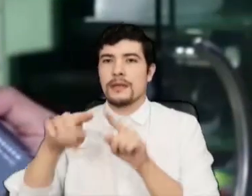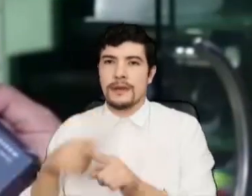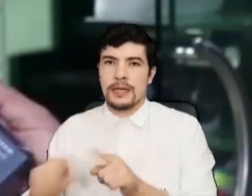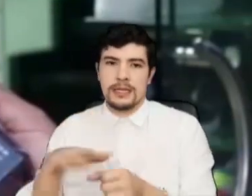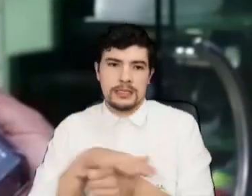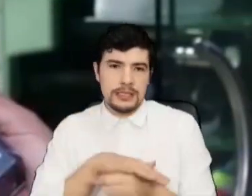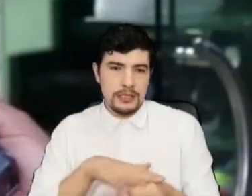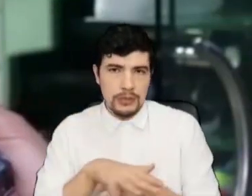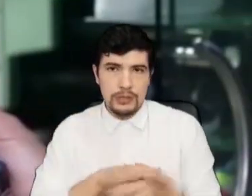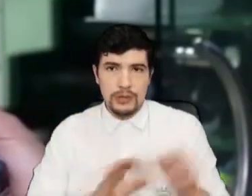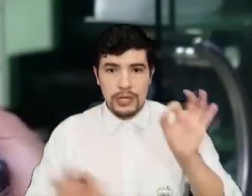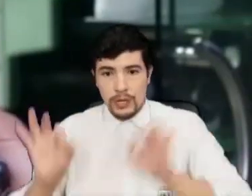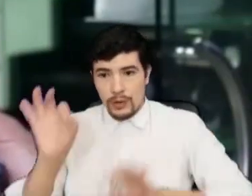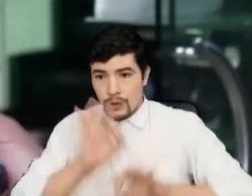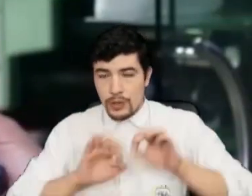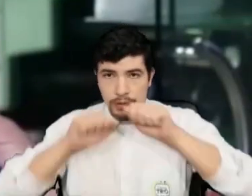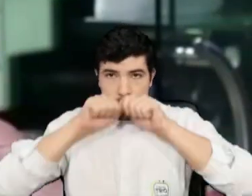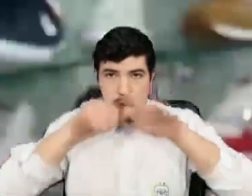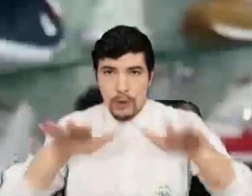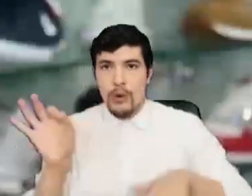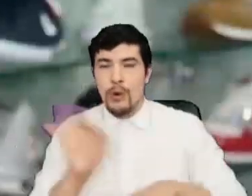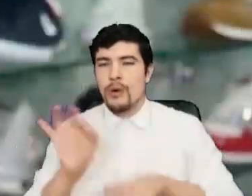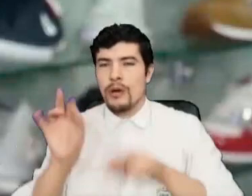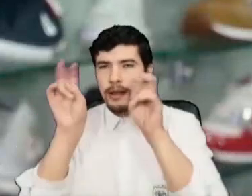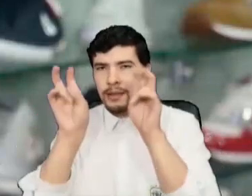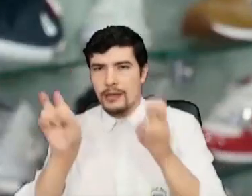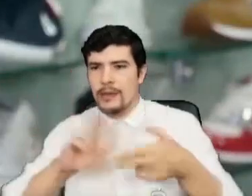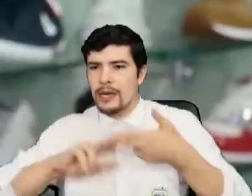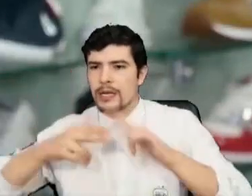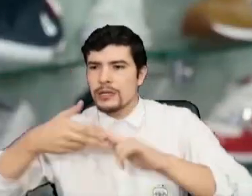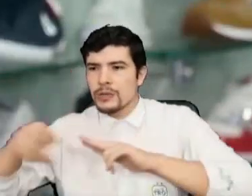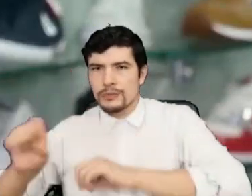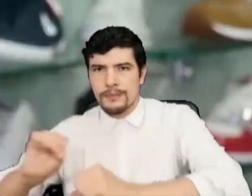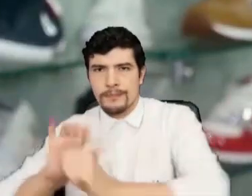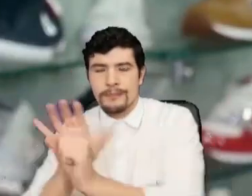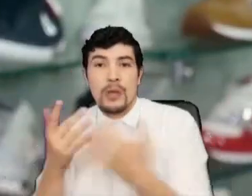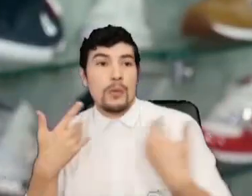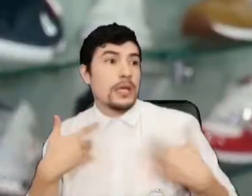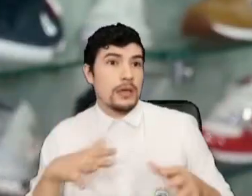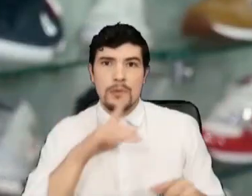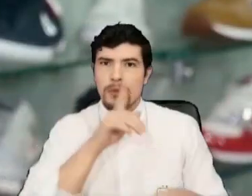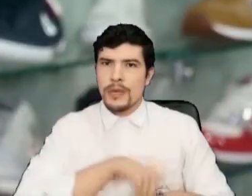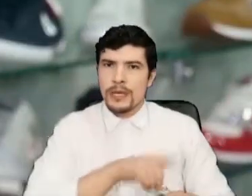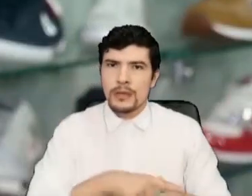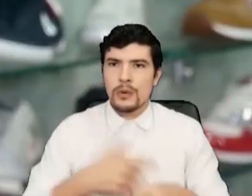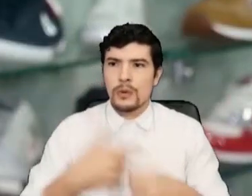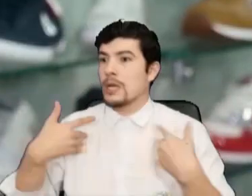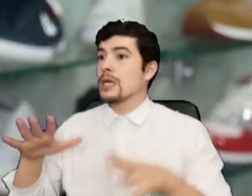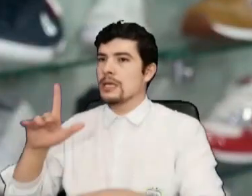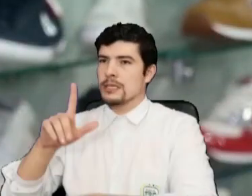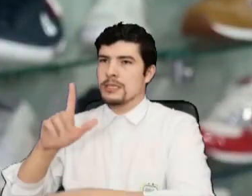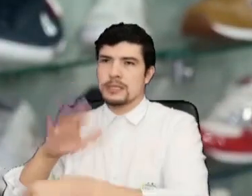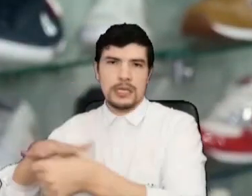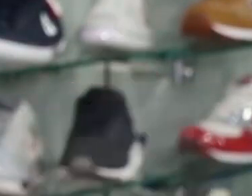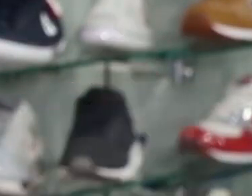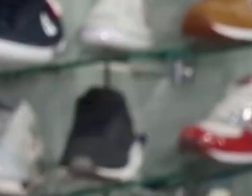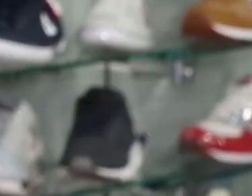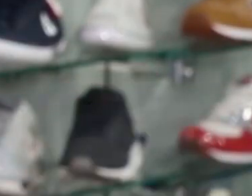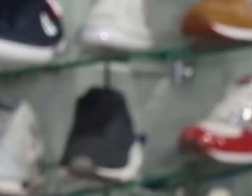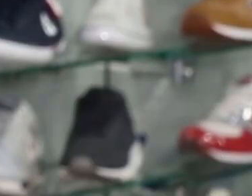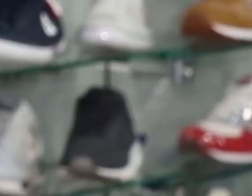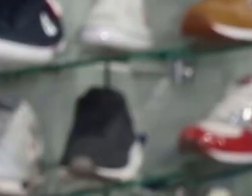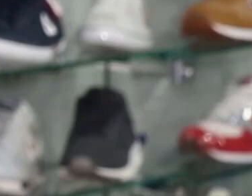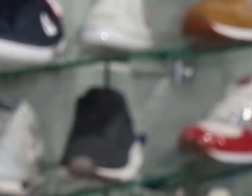público como en el tema relacionado con todo lo que es el COVID. Cualquier momento, en cualquier situación, pues presionar el botón del pánico me parece